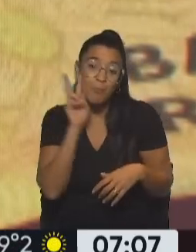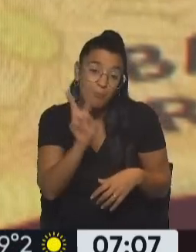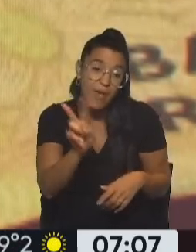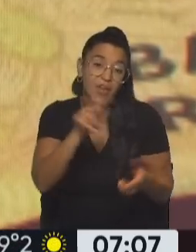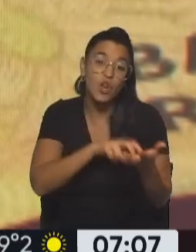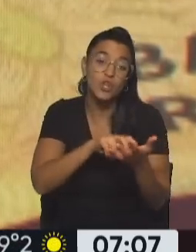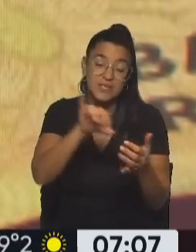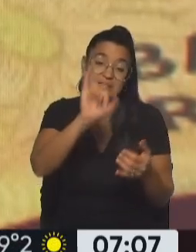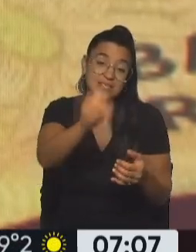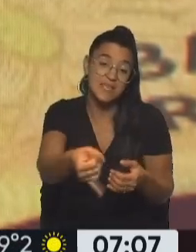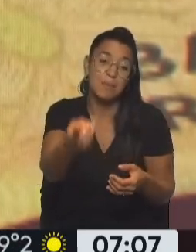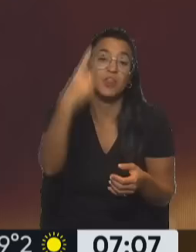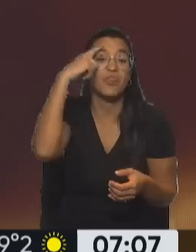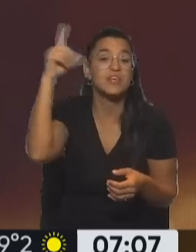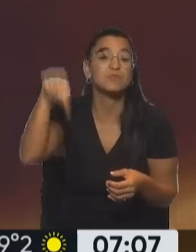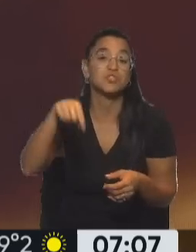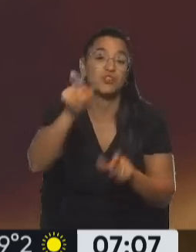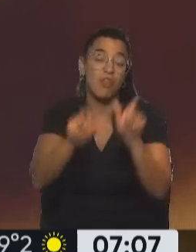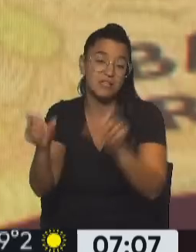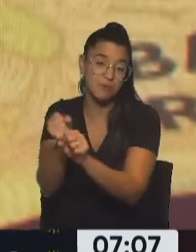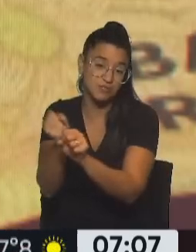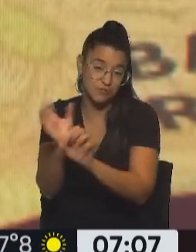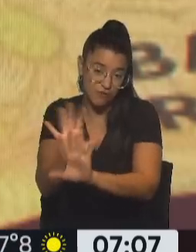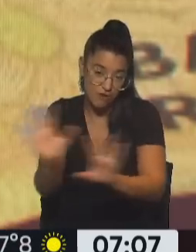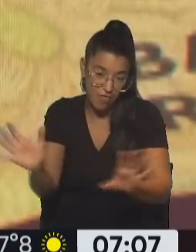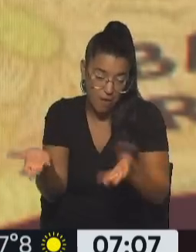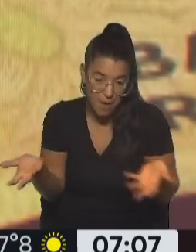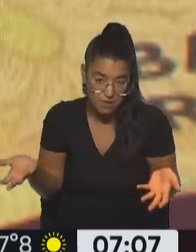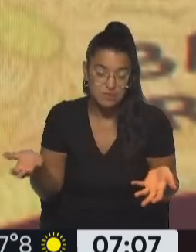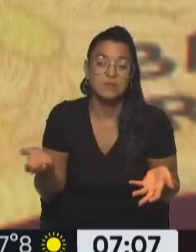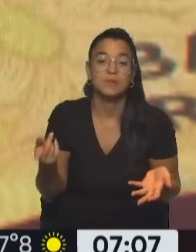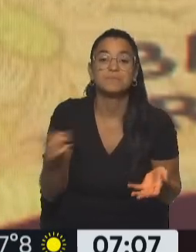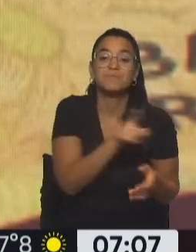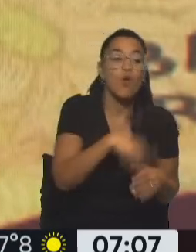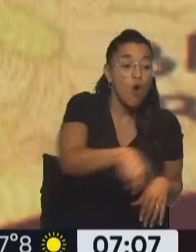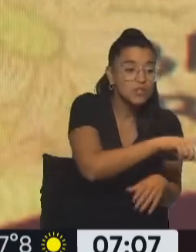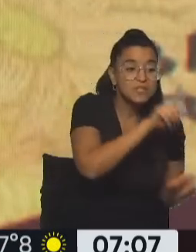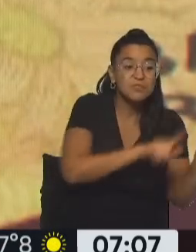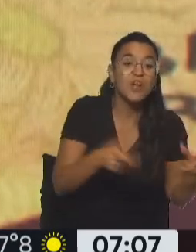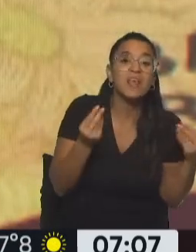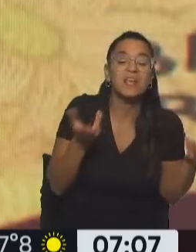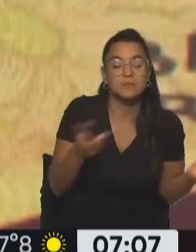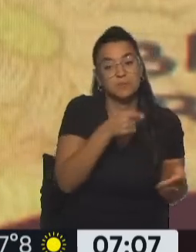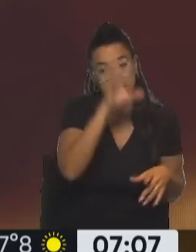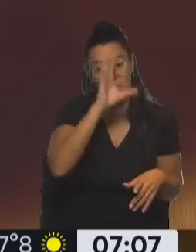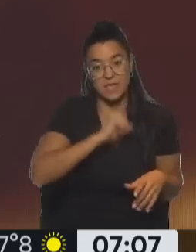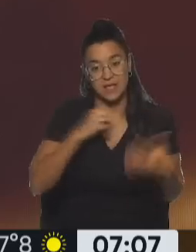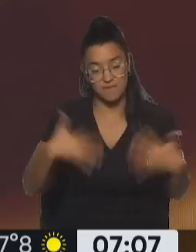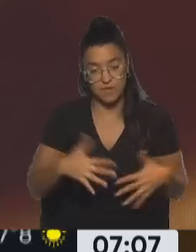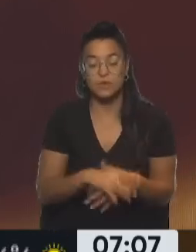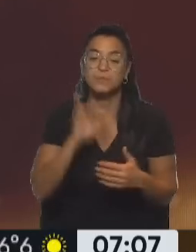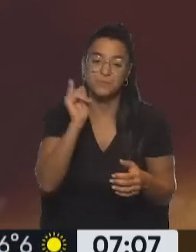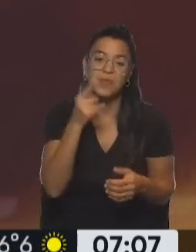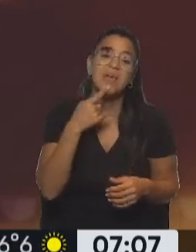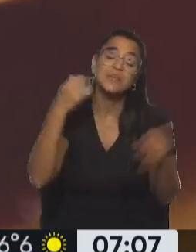momento y dicen, pero este es el 10% de la población, el 5%, el 6% de la población, ¿y qué hacemos con el resto? Bueno, me parece ese es el gran desafío, ¿no? Sí, bueno, a ver, si